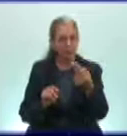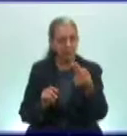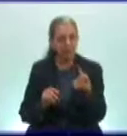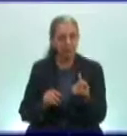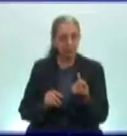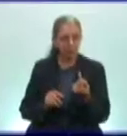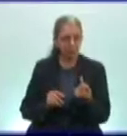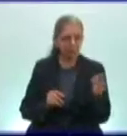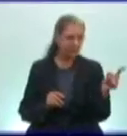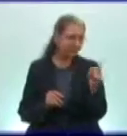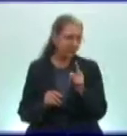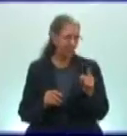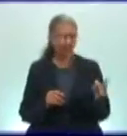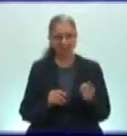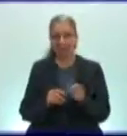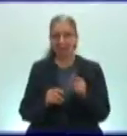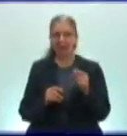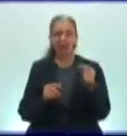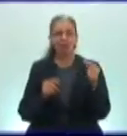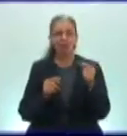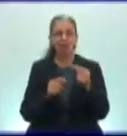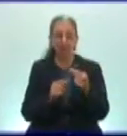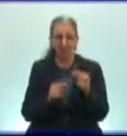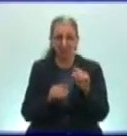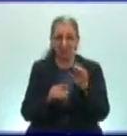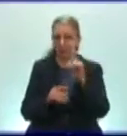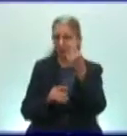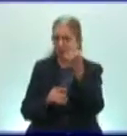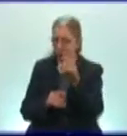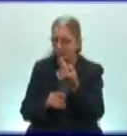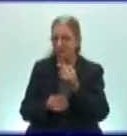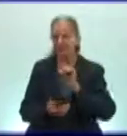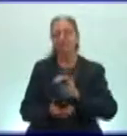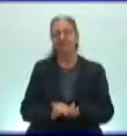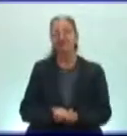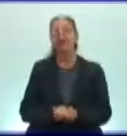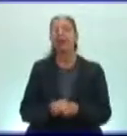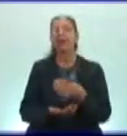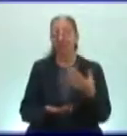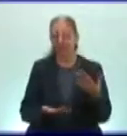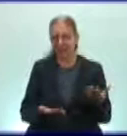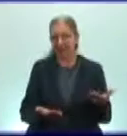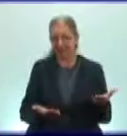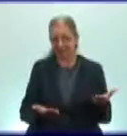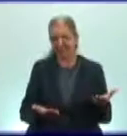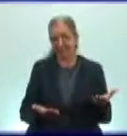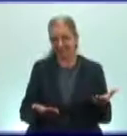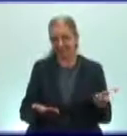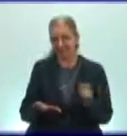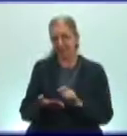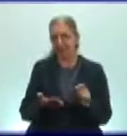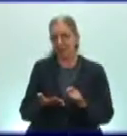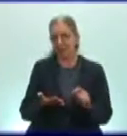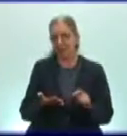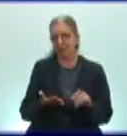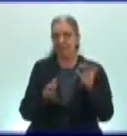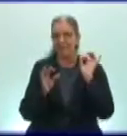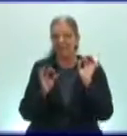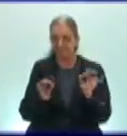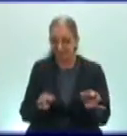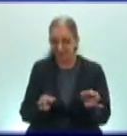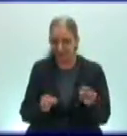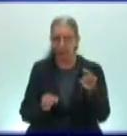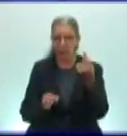el núcleo de un átomo. Entonces, su número atómico es Z igual 1. ¿Por qué? Porque tiene